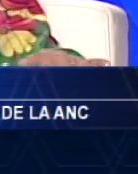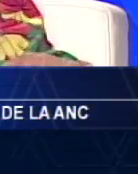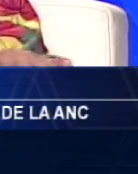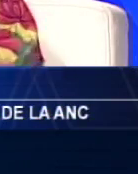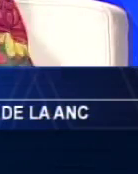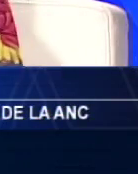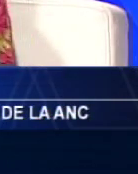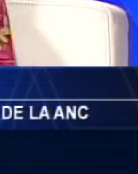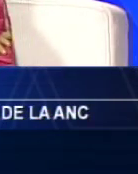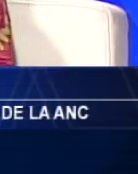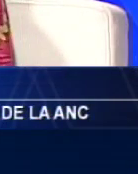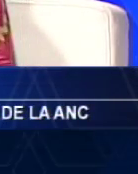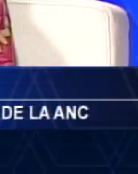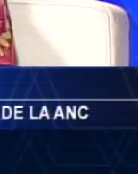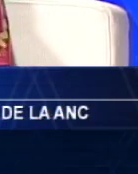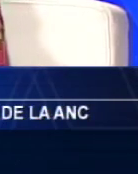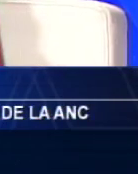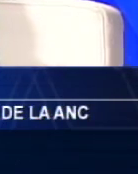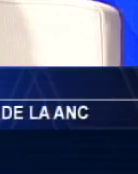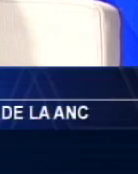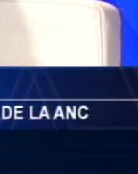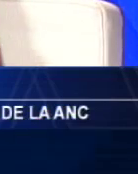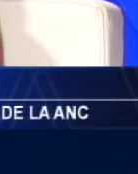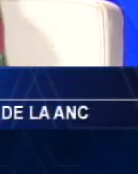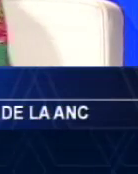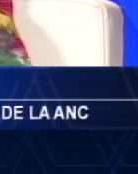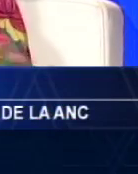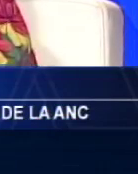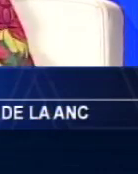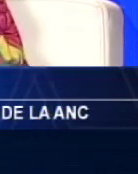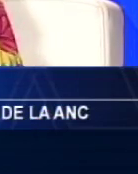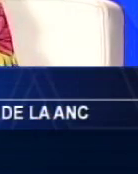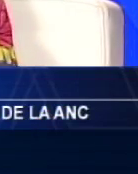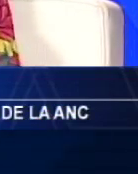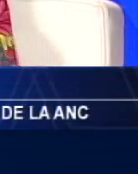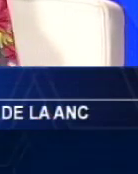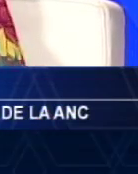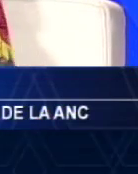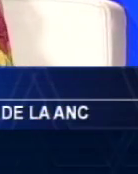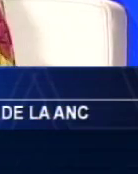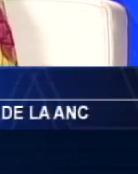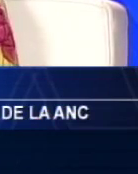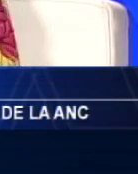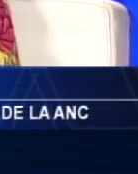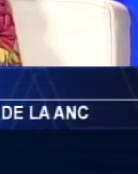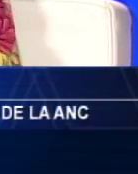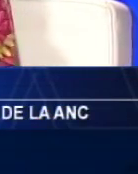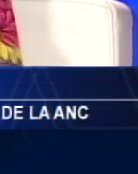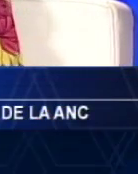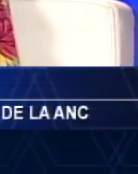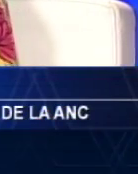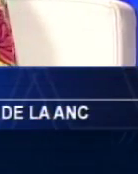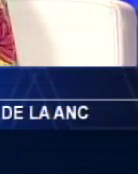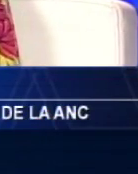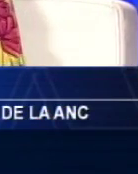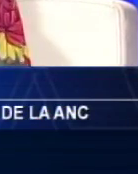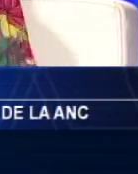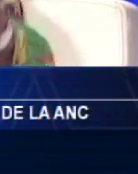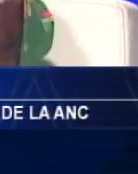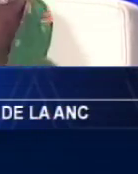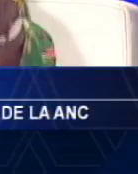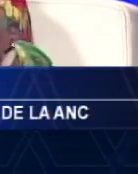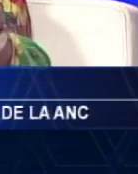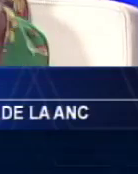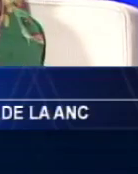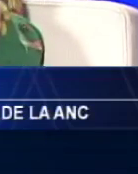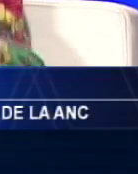la prueba y en evidencia tanto nacional como internacional, con observaciones de todo tipo que se han presentado en todos los procesos y